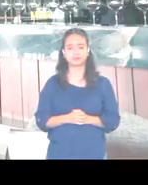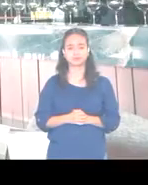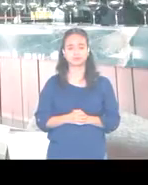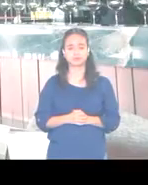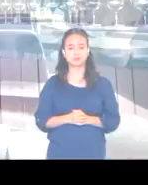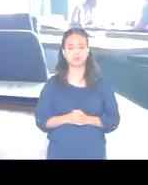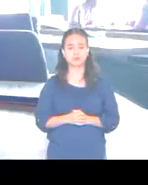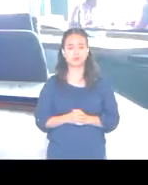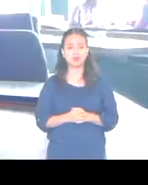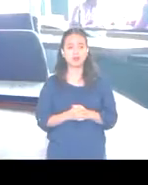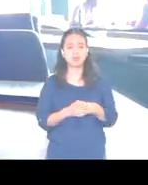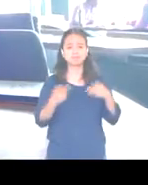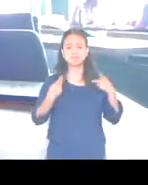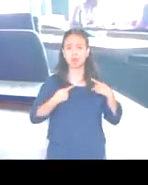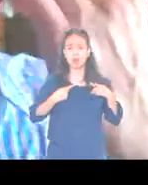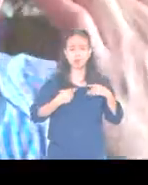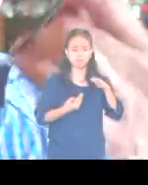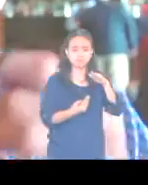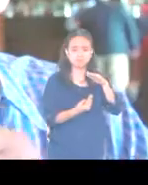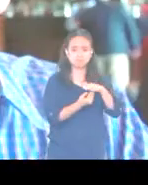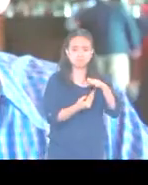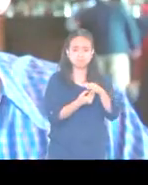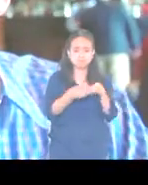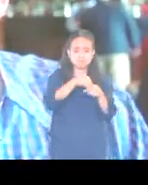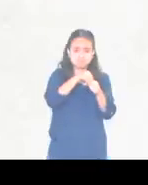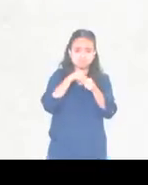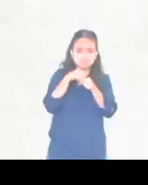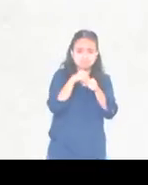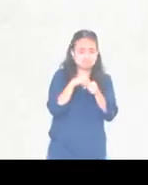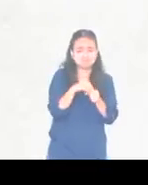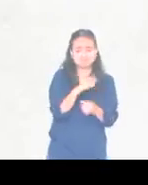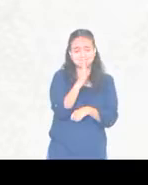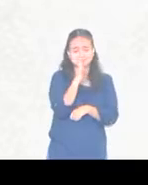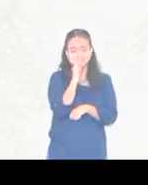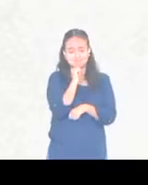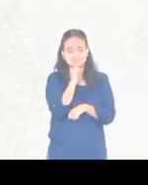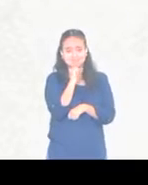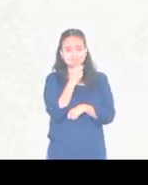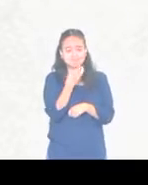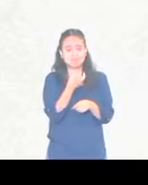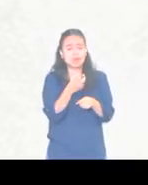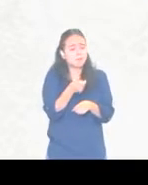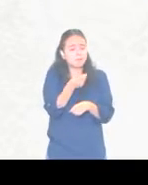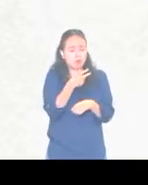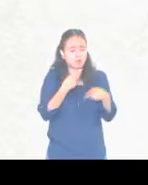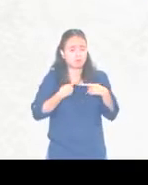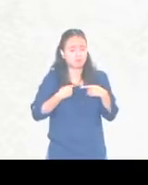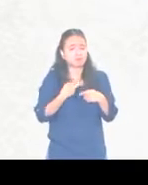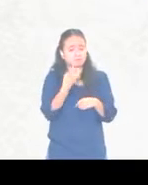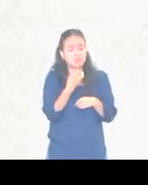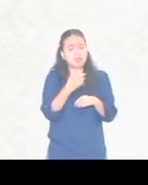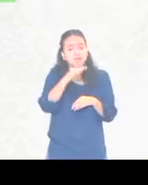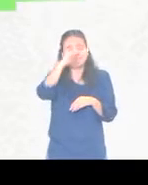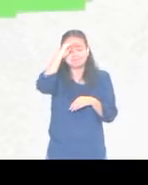Recuerda que no solo la cantidad, sino también la capacidad de las mesas está reducida. Por favor, considéralo antes de llevar a tu familia.